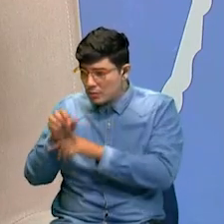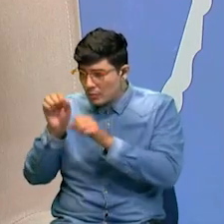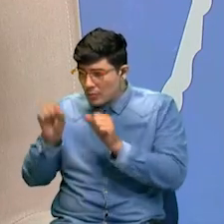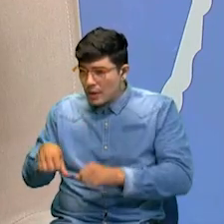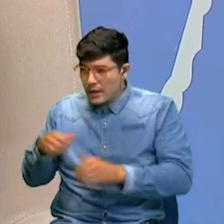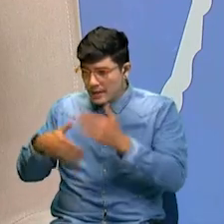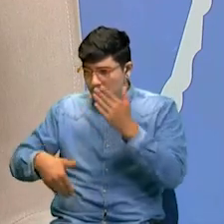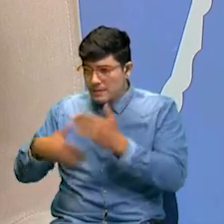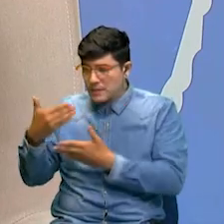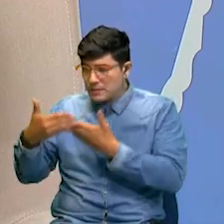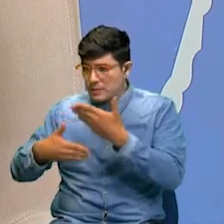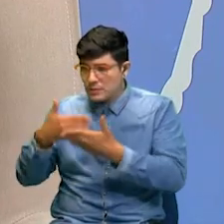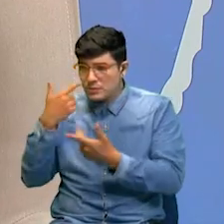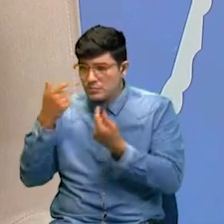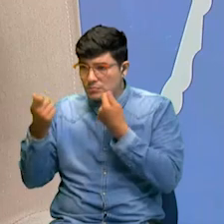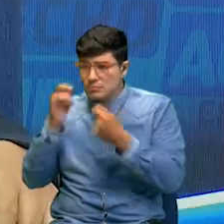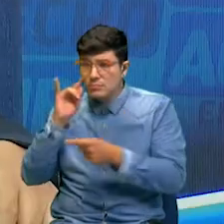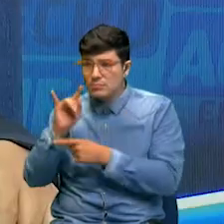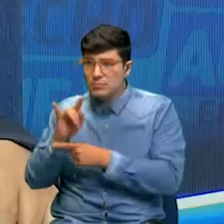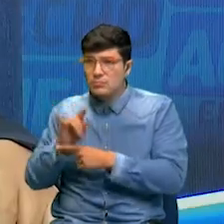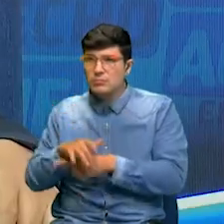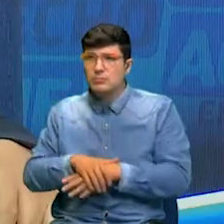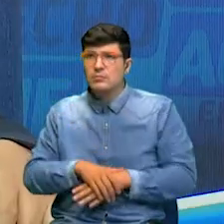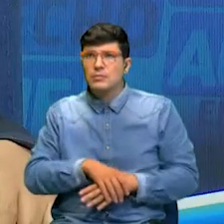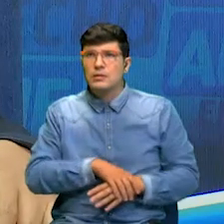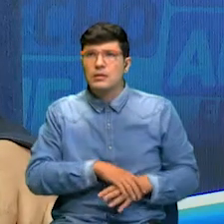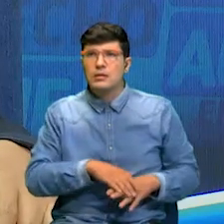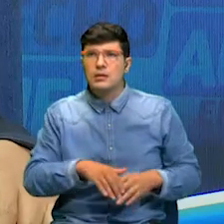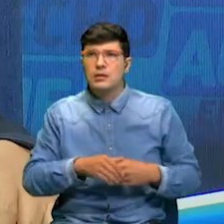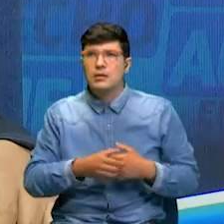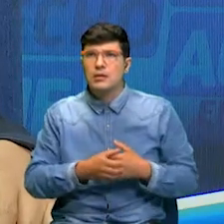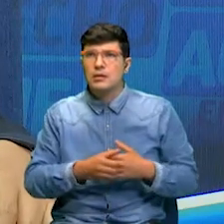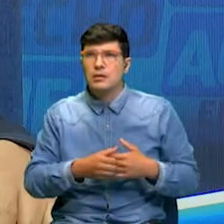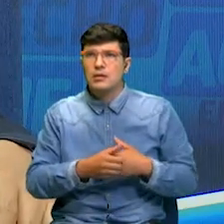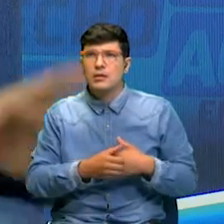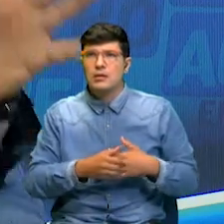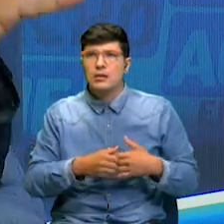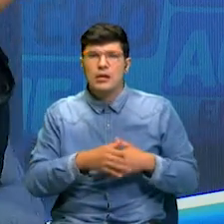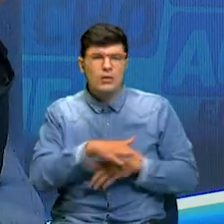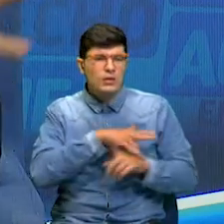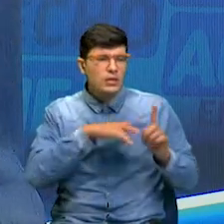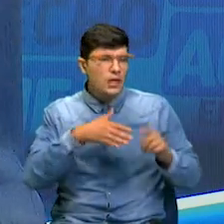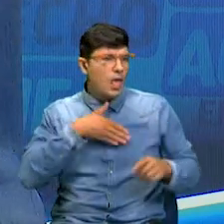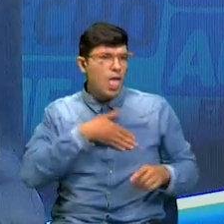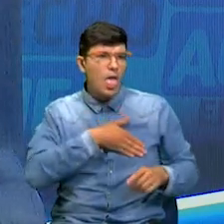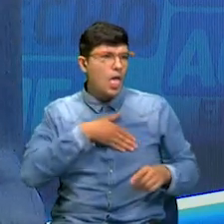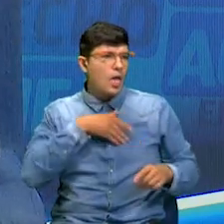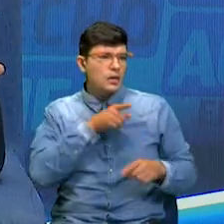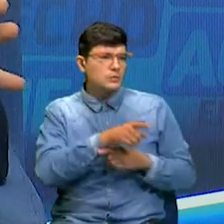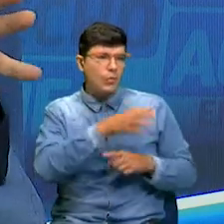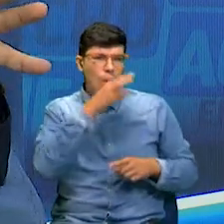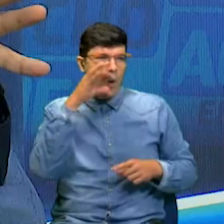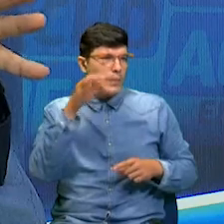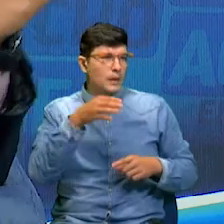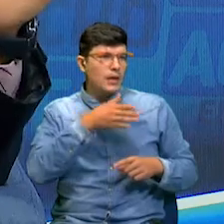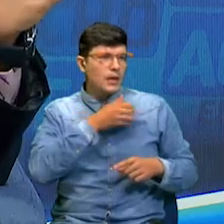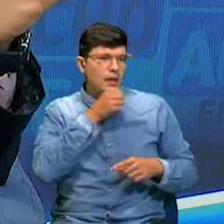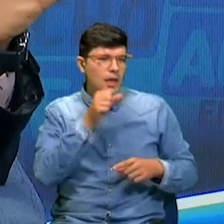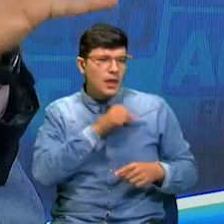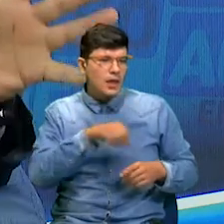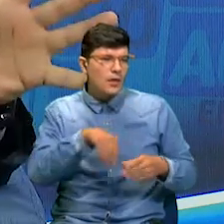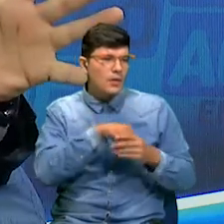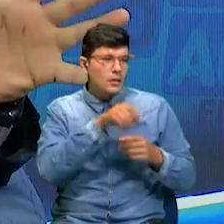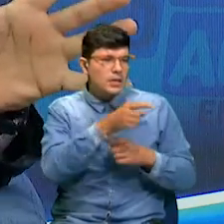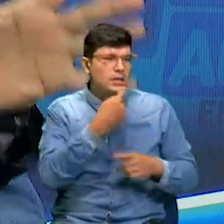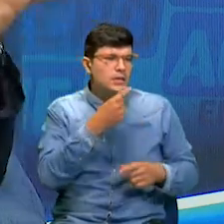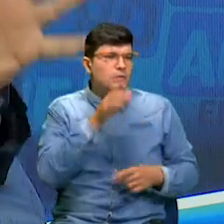pueden iniciar esa interdicción. Vamos a irnos al escenario de novela. El escenario de novela es al señor dentro del lugar donde está. Le dicen, no,